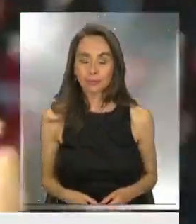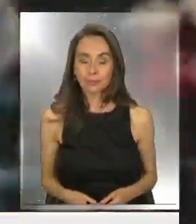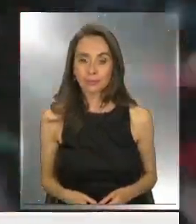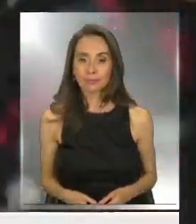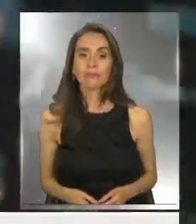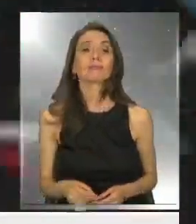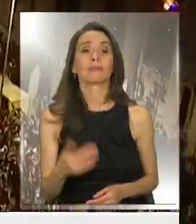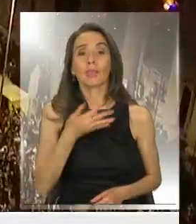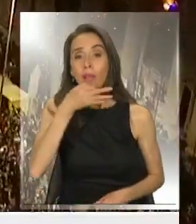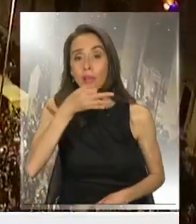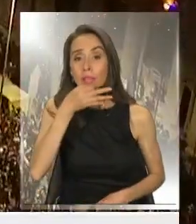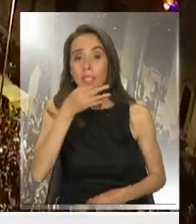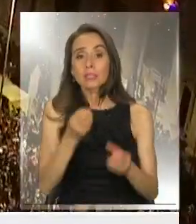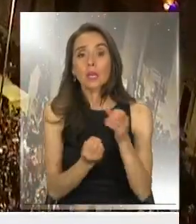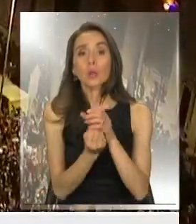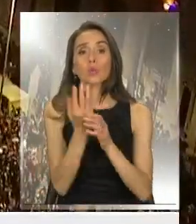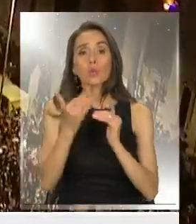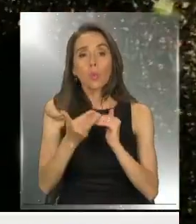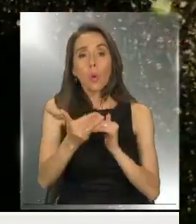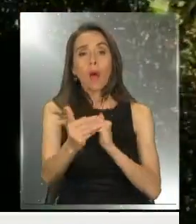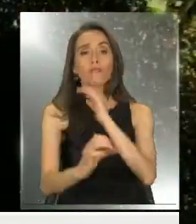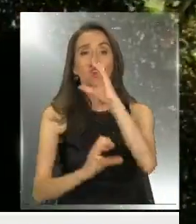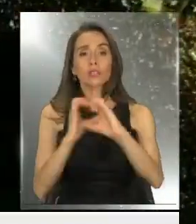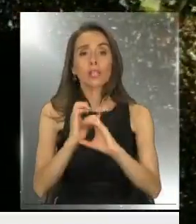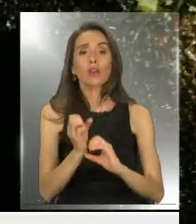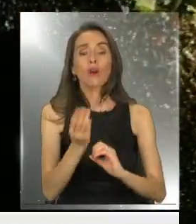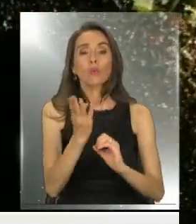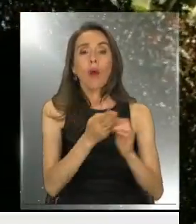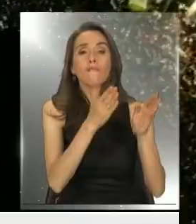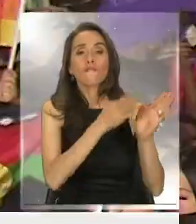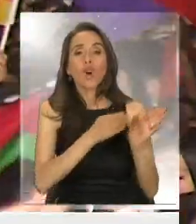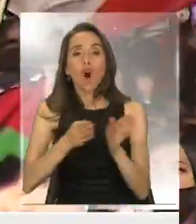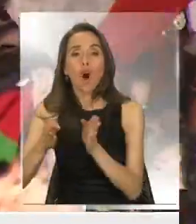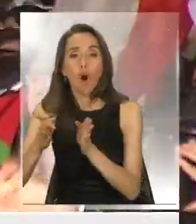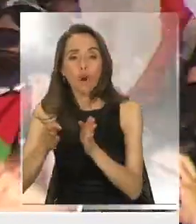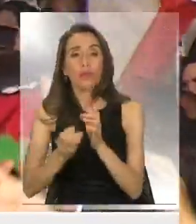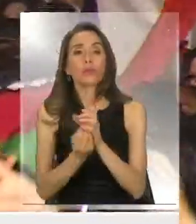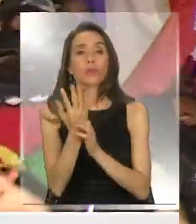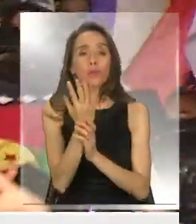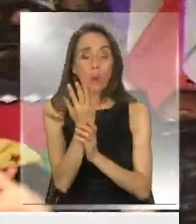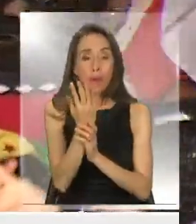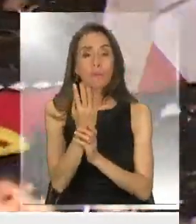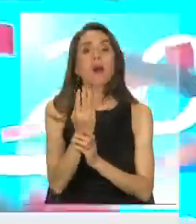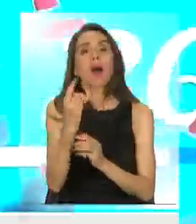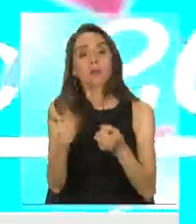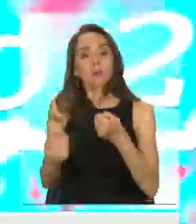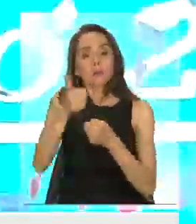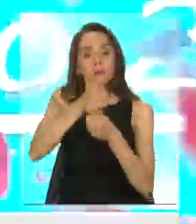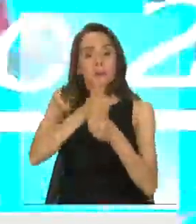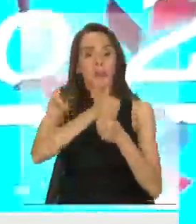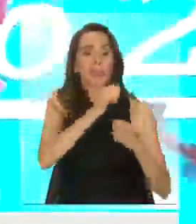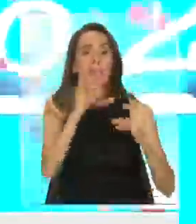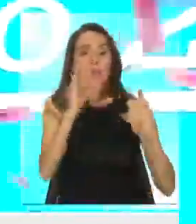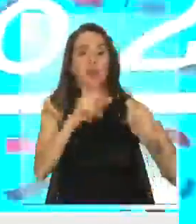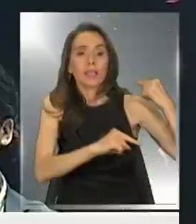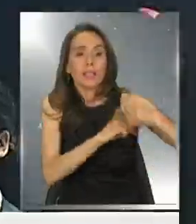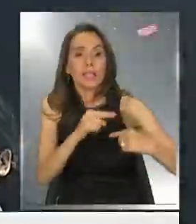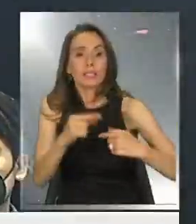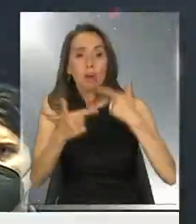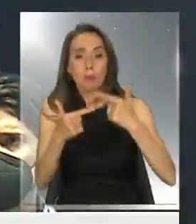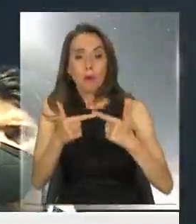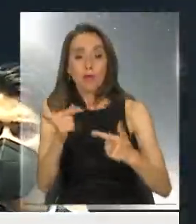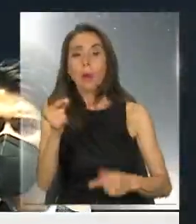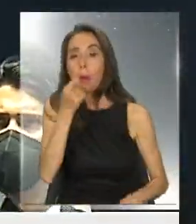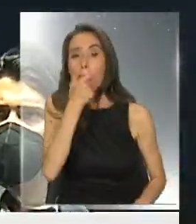Ya se habla de un nuevo ciclo, de un nuevo orden, de una nueva generación en política encabezada por Boric, que llegará a La Moneda en